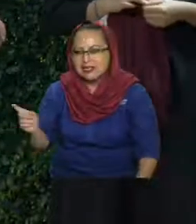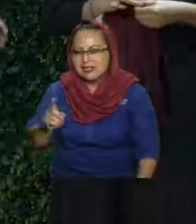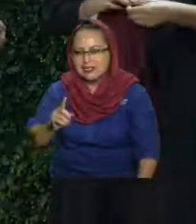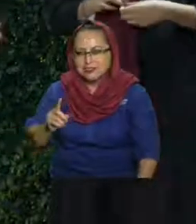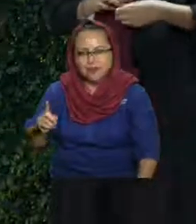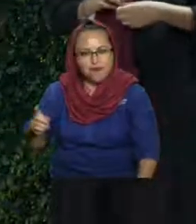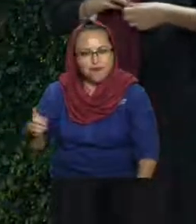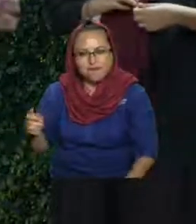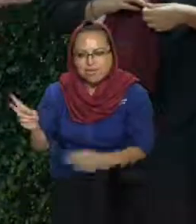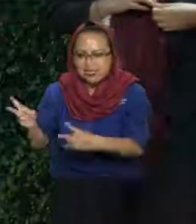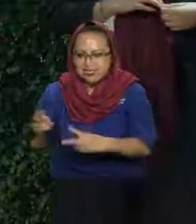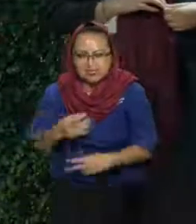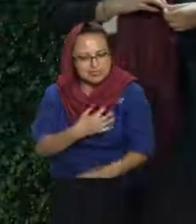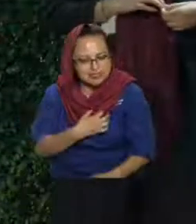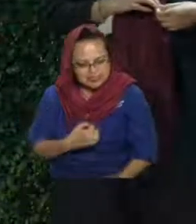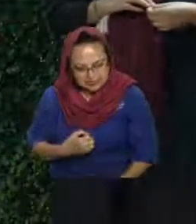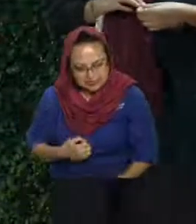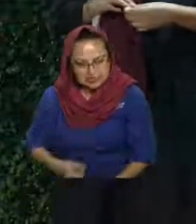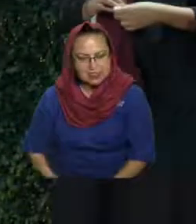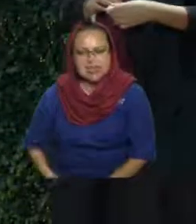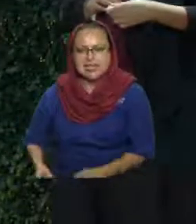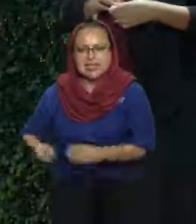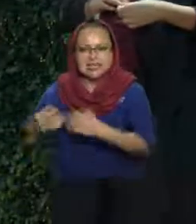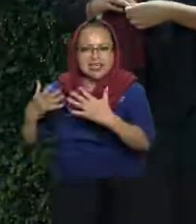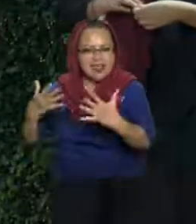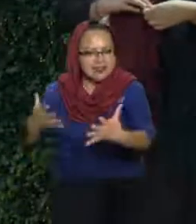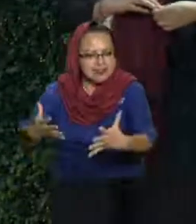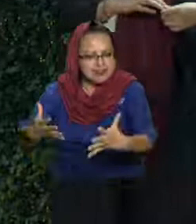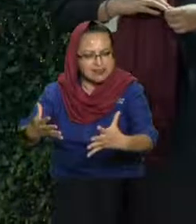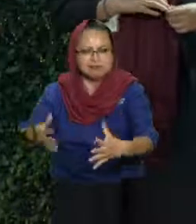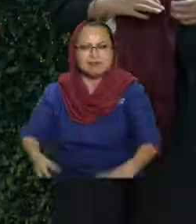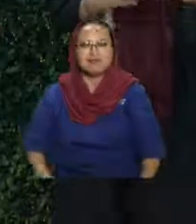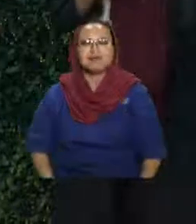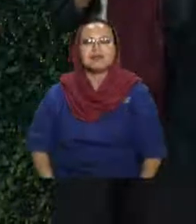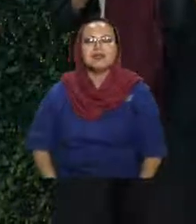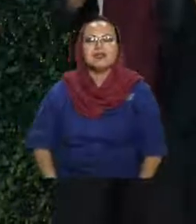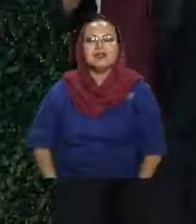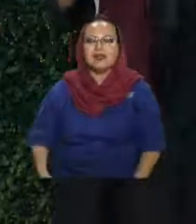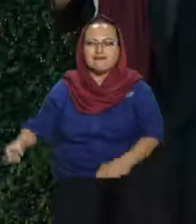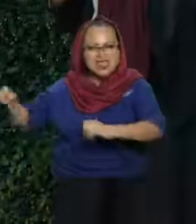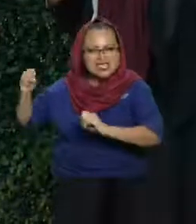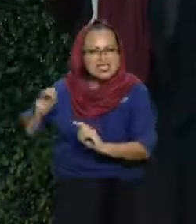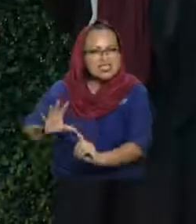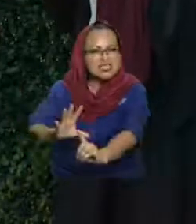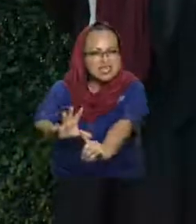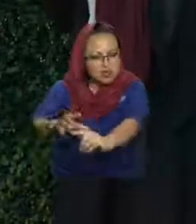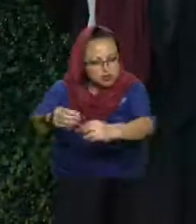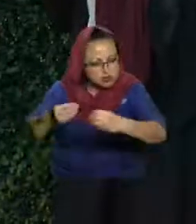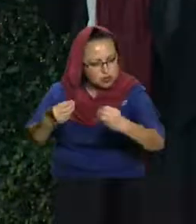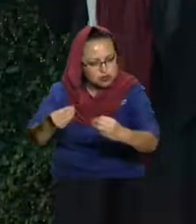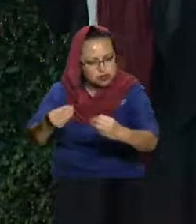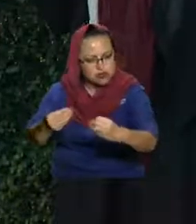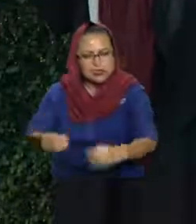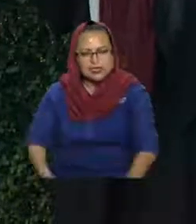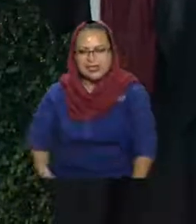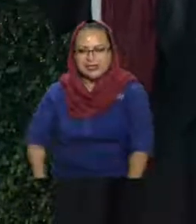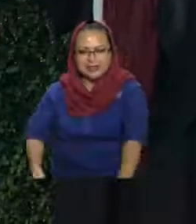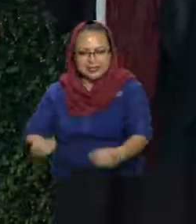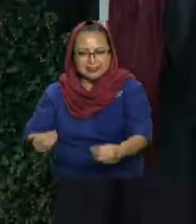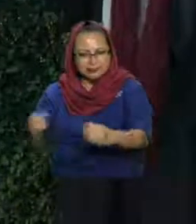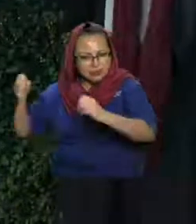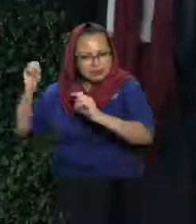Señor, yo te ruego por ellos, que que los bendigas abundantemente y